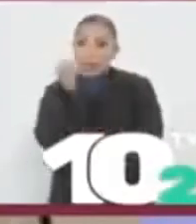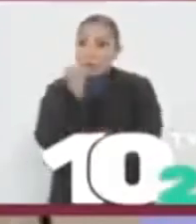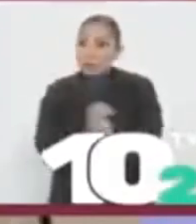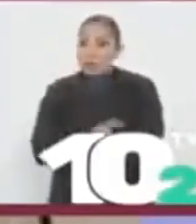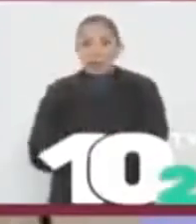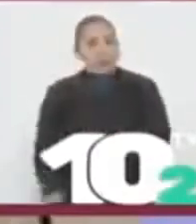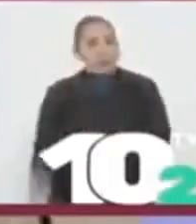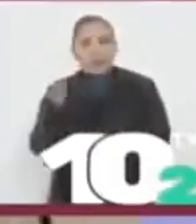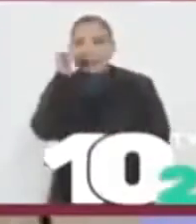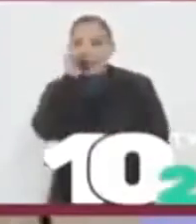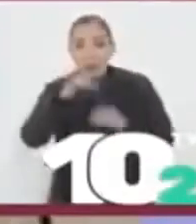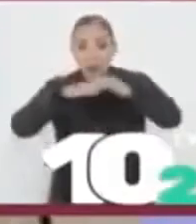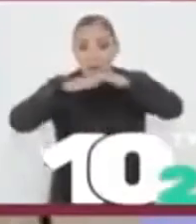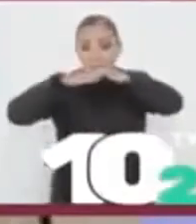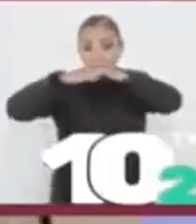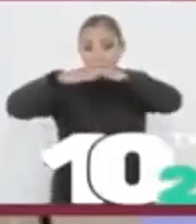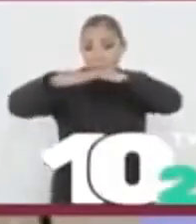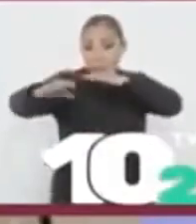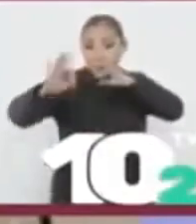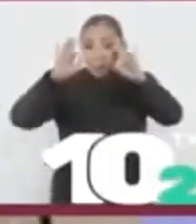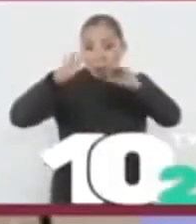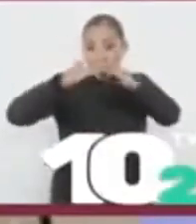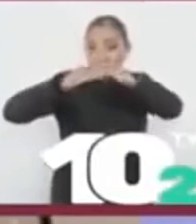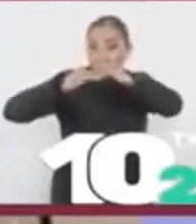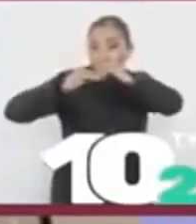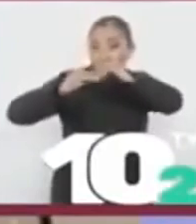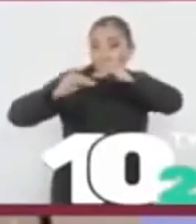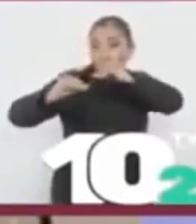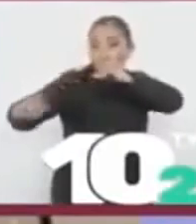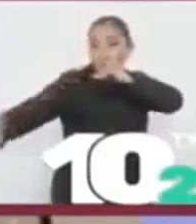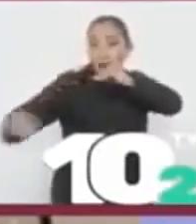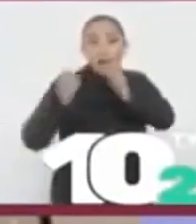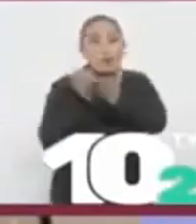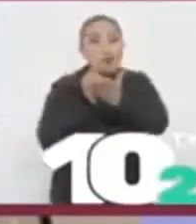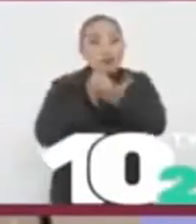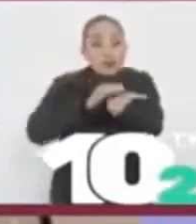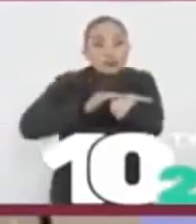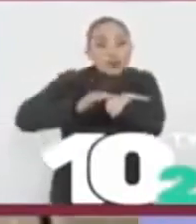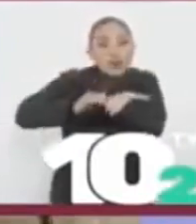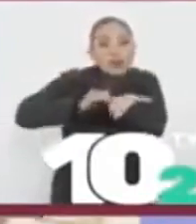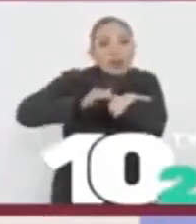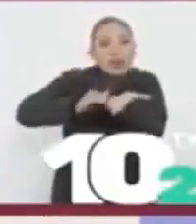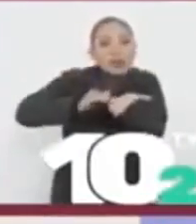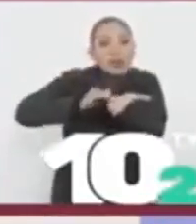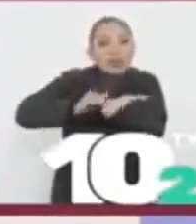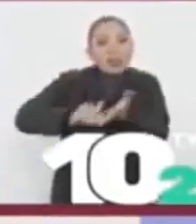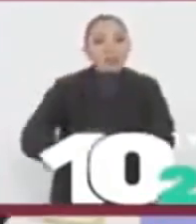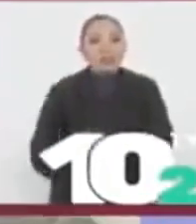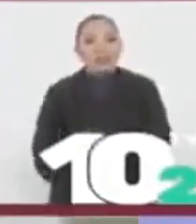es imposible tener una superficie completamente lisa, sin nada de fricción.